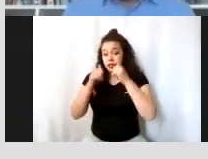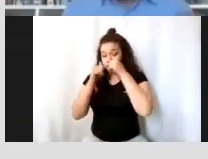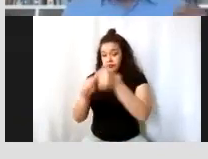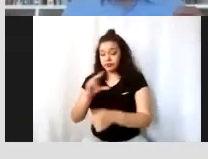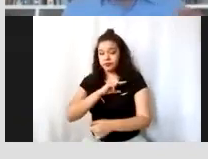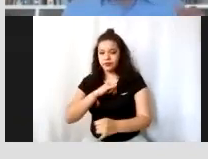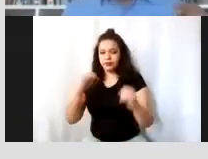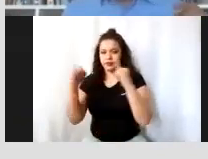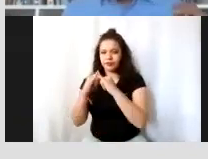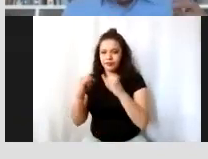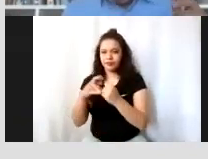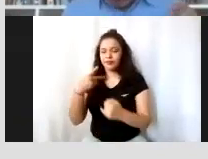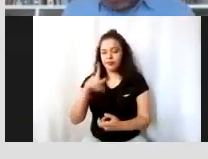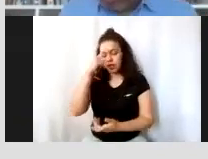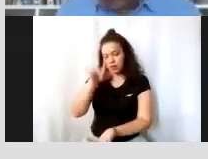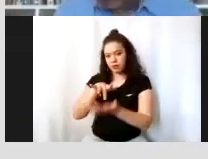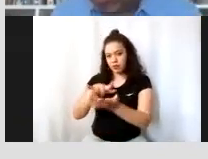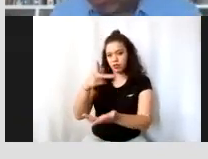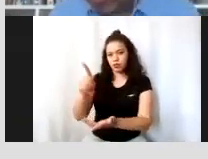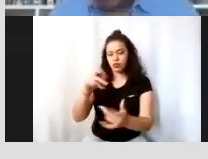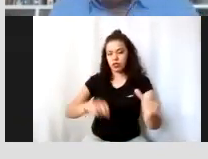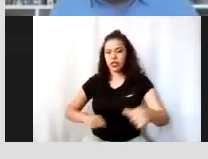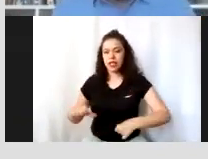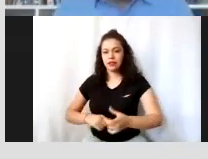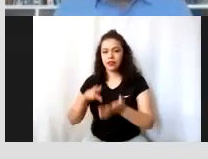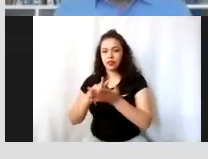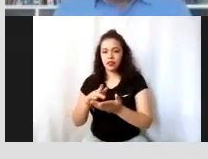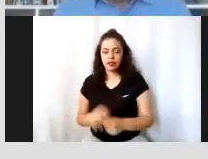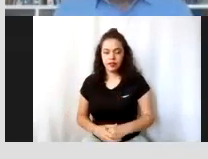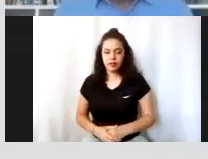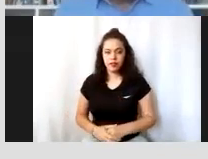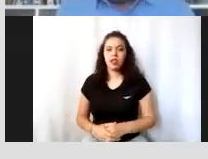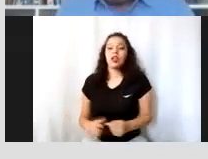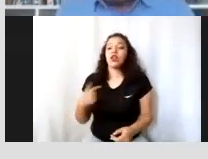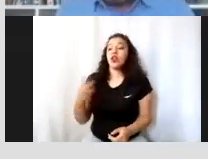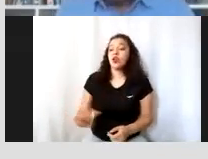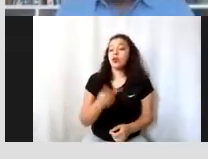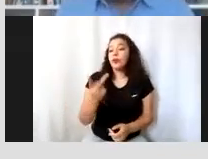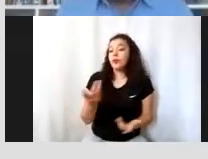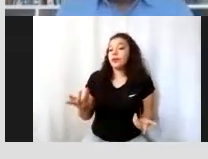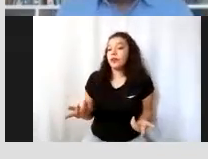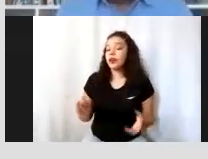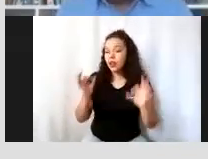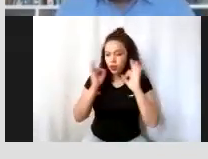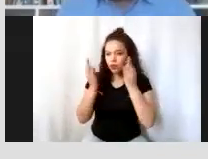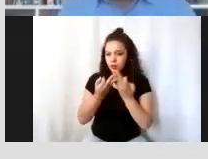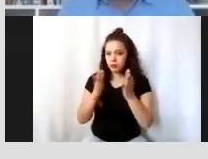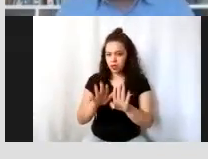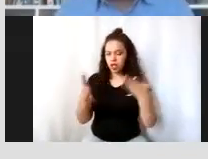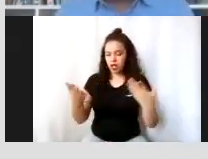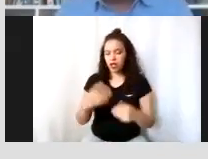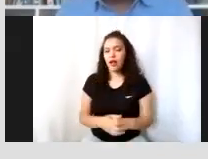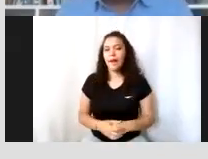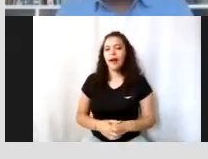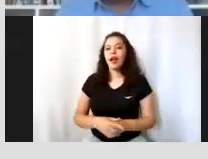en apoyo a sus actividades sustantivas. Yo les pregunto de manera abierta, ¿qué tipo